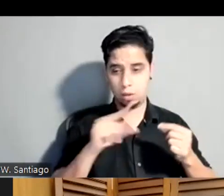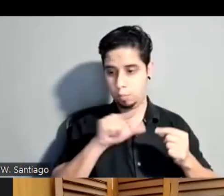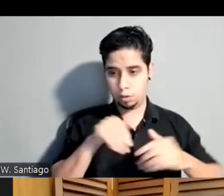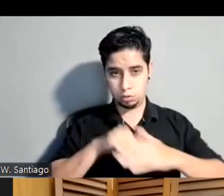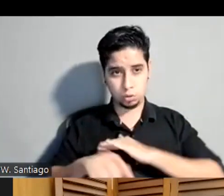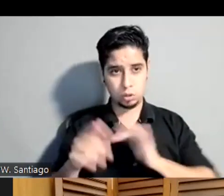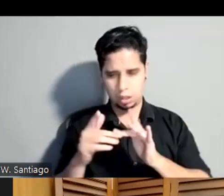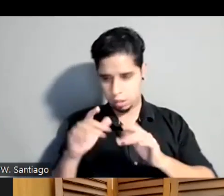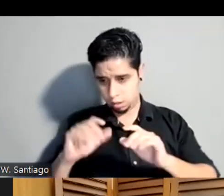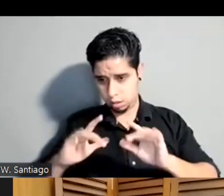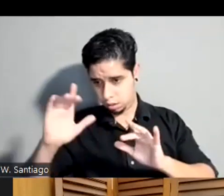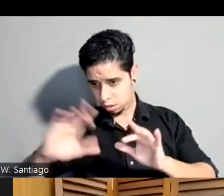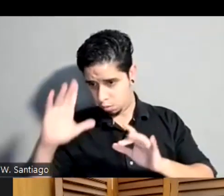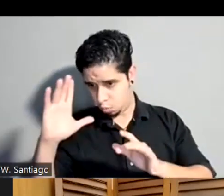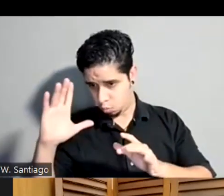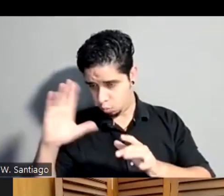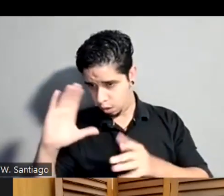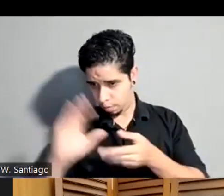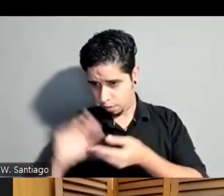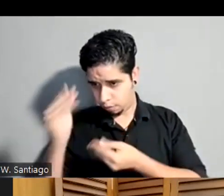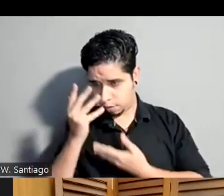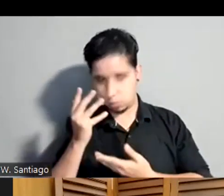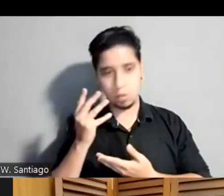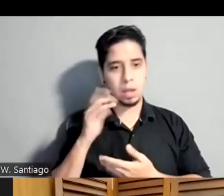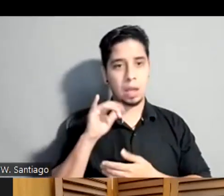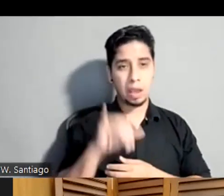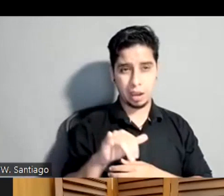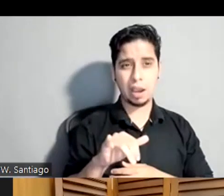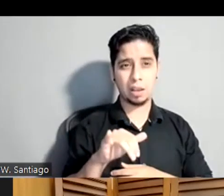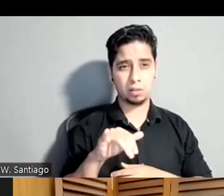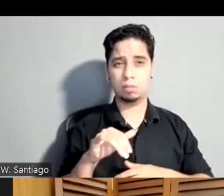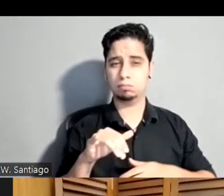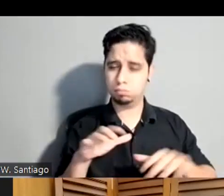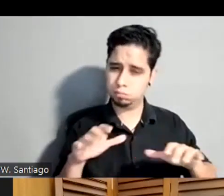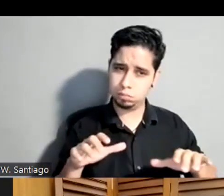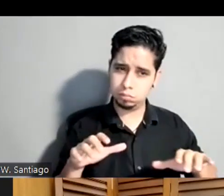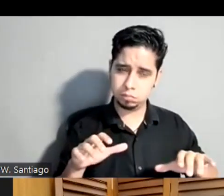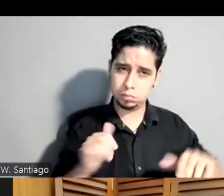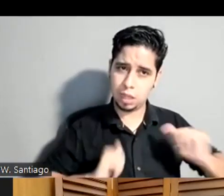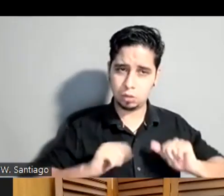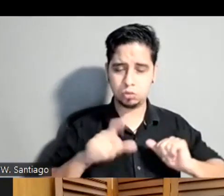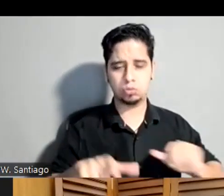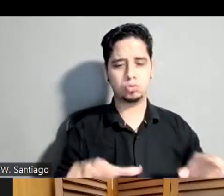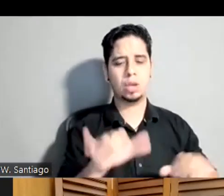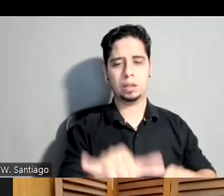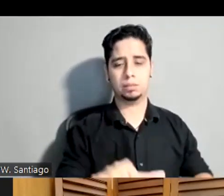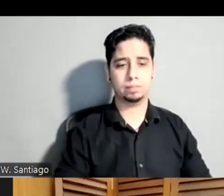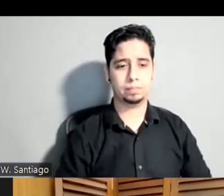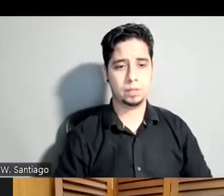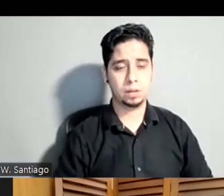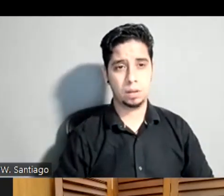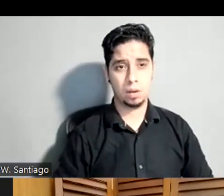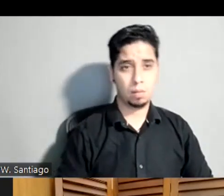internet. Exacto. Uh-huh. Y eso es lo que debe provocar el teatro. Exacto. ¿Verdad? Exactamente. El buscar